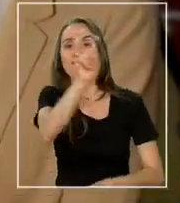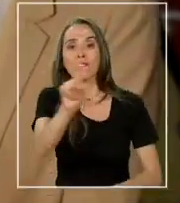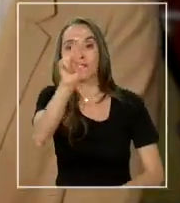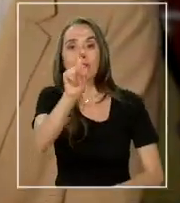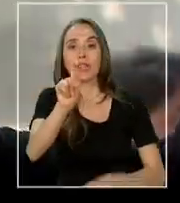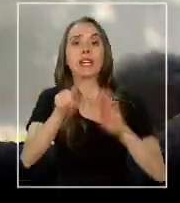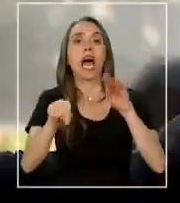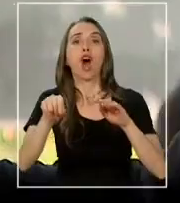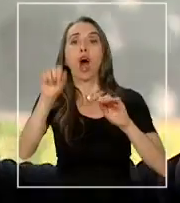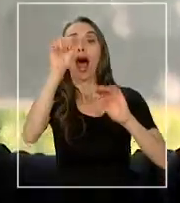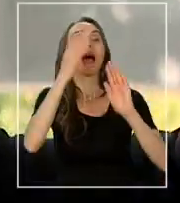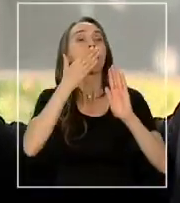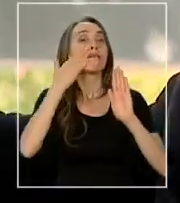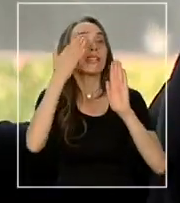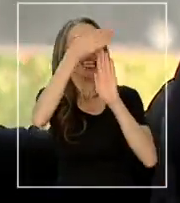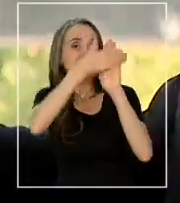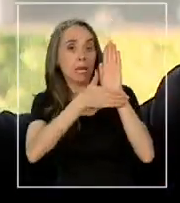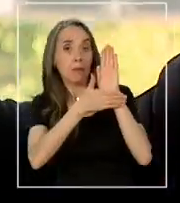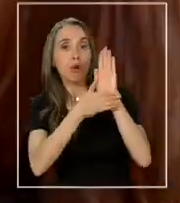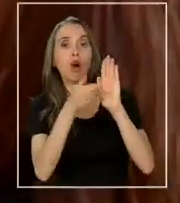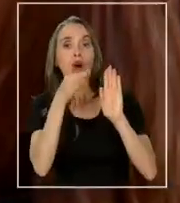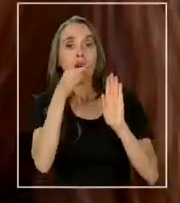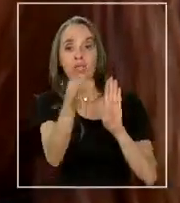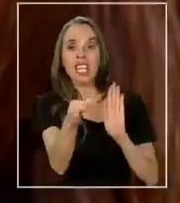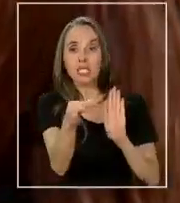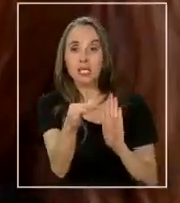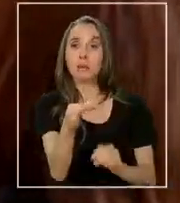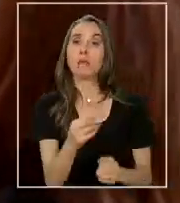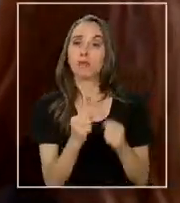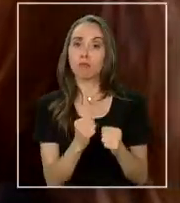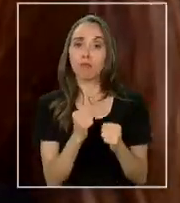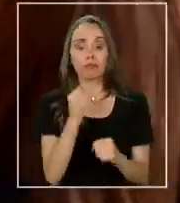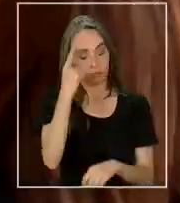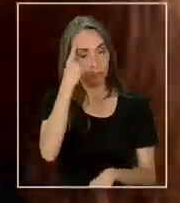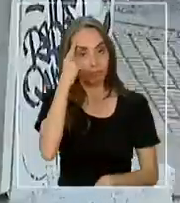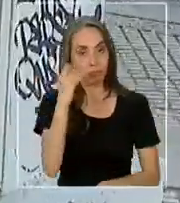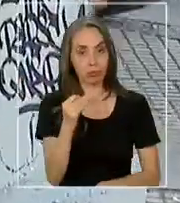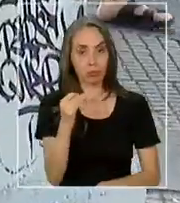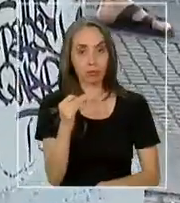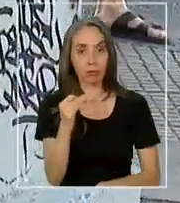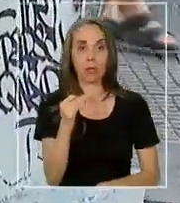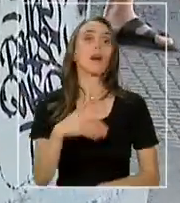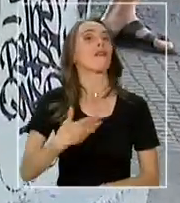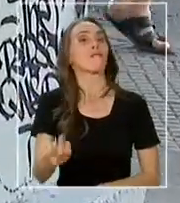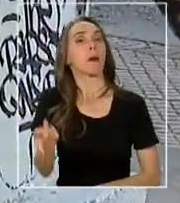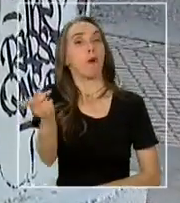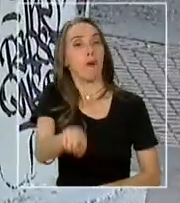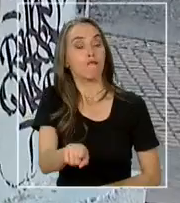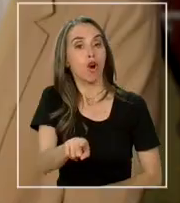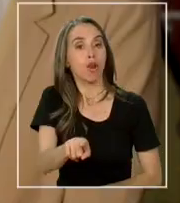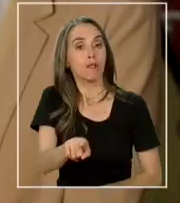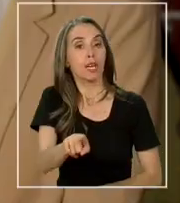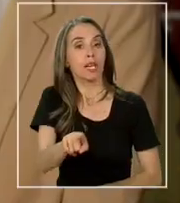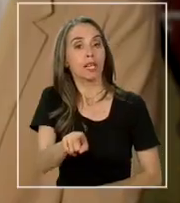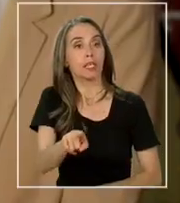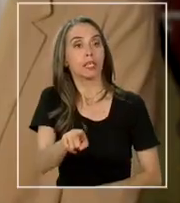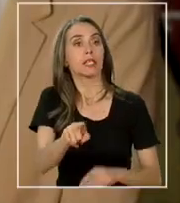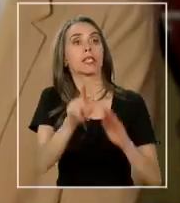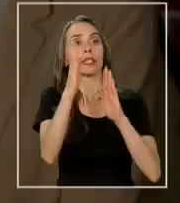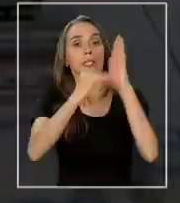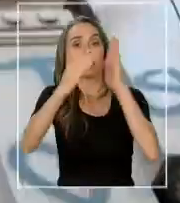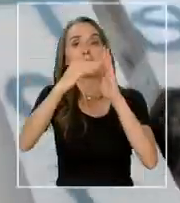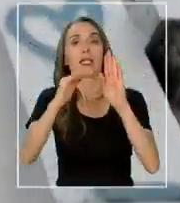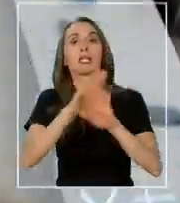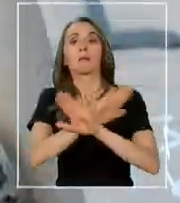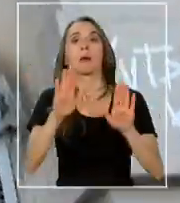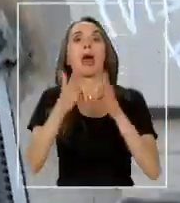lo que hoy día vamos a limpiar. Y les decimos con energía y con convicción, vamos a volver y vamos a mantener